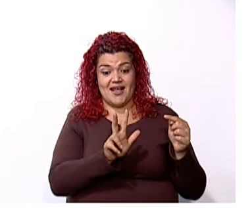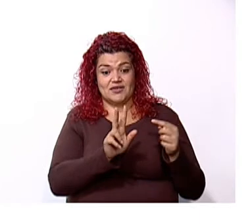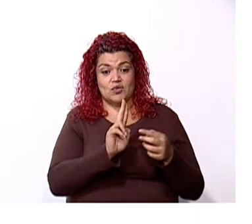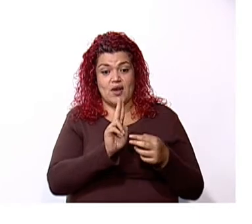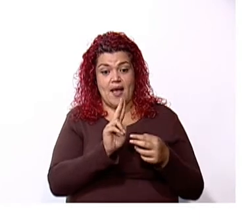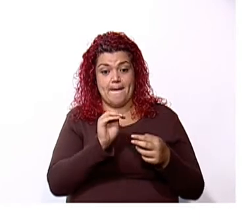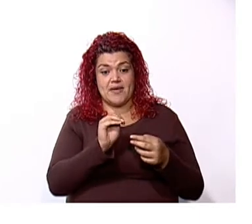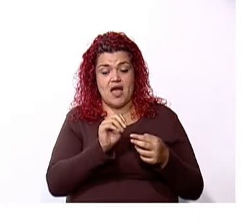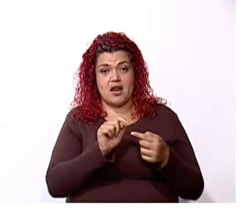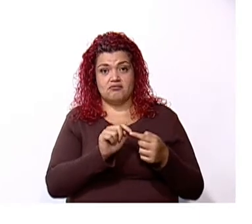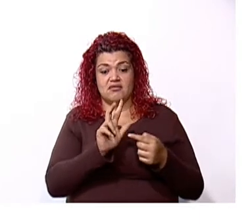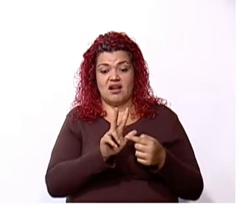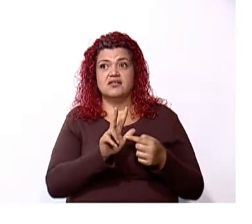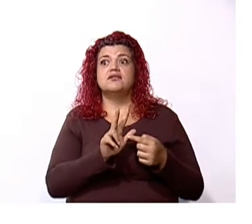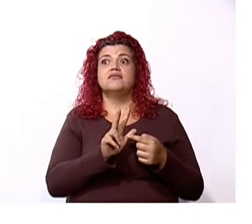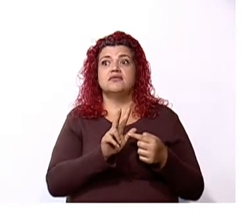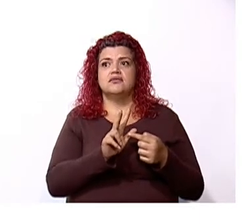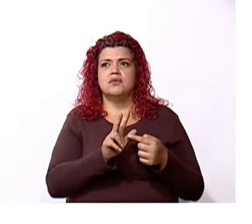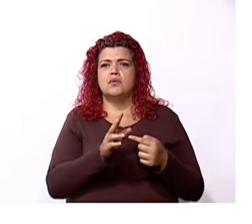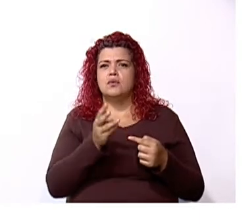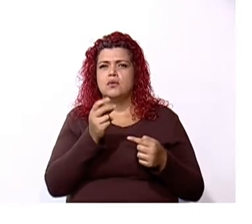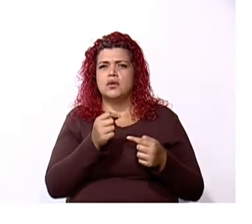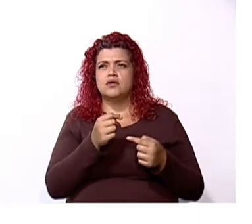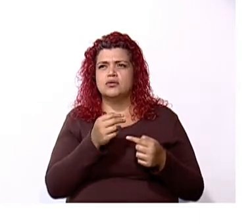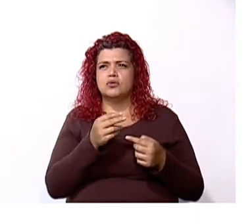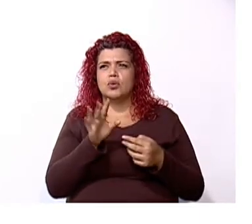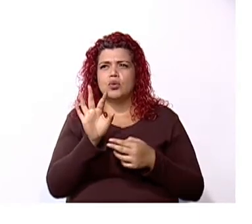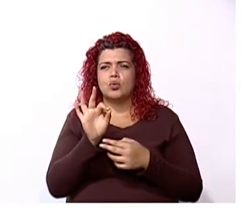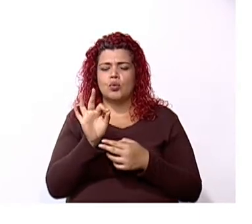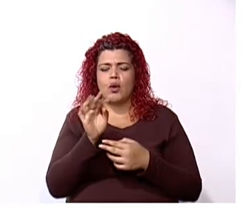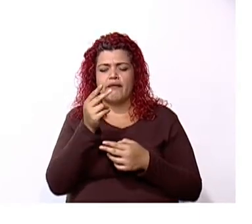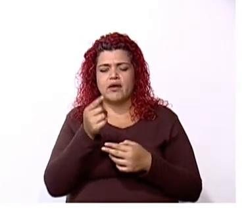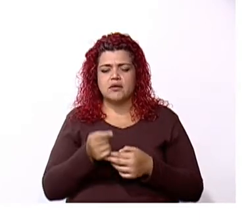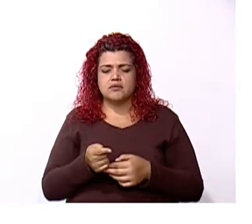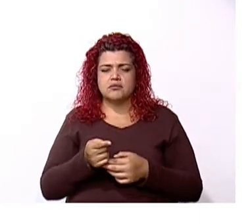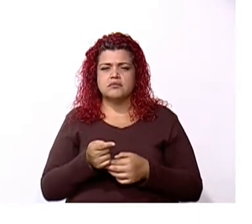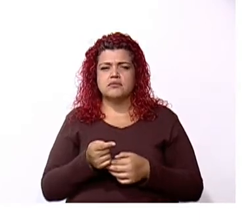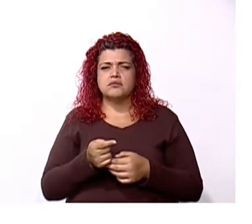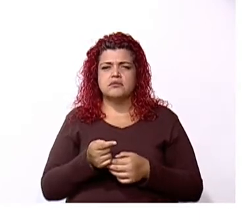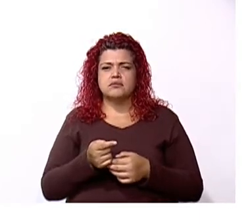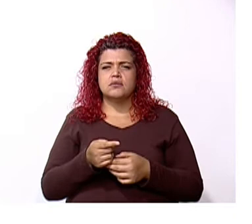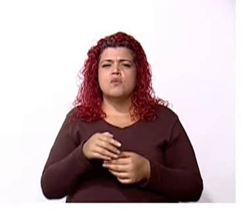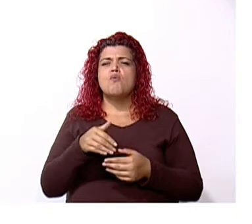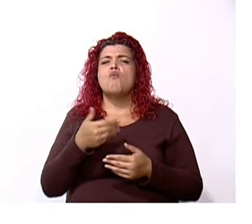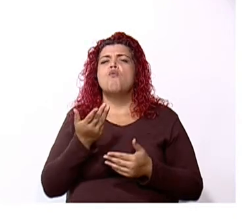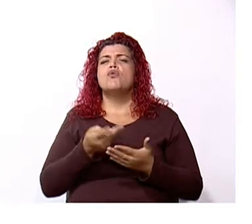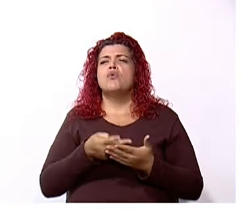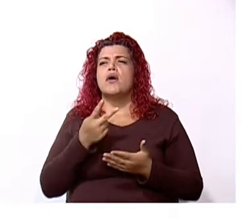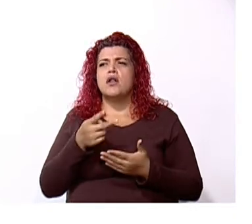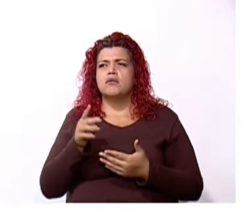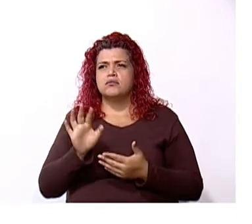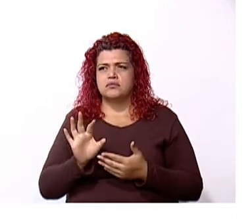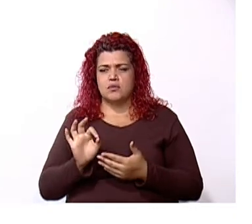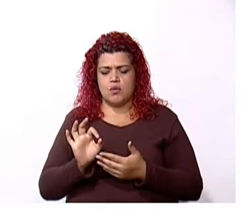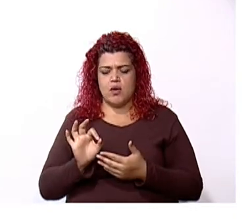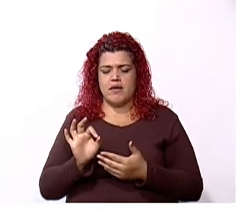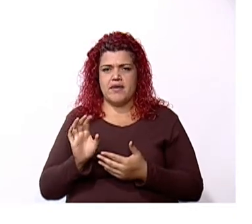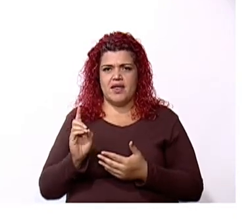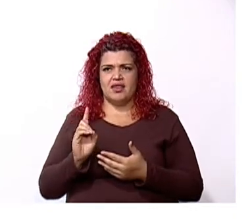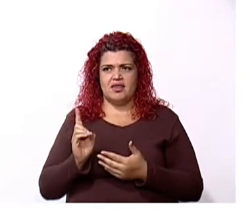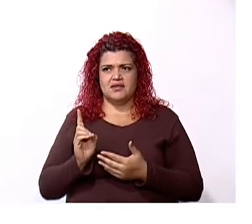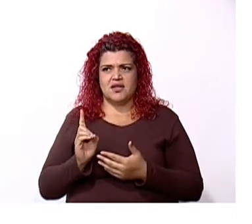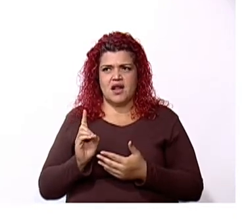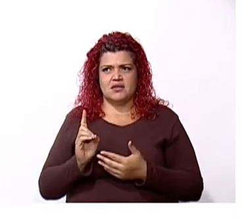millar? ¿Cuánto vale el 9 en las centenas? ¿Y el 9 en las decenas? Muy